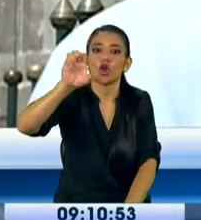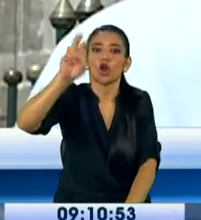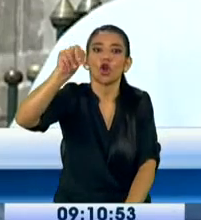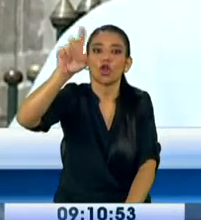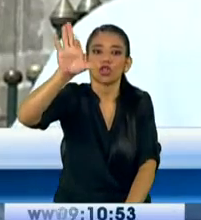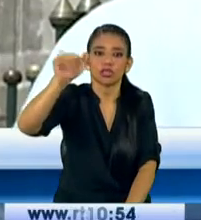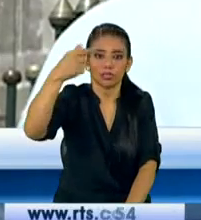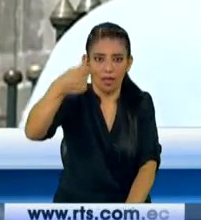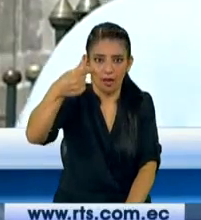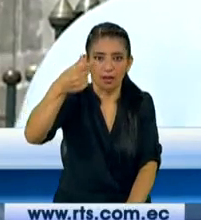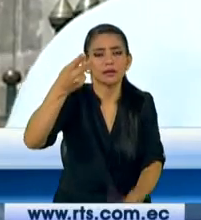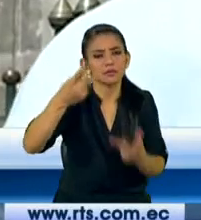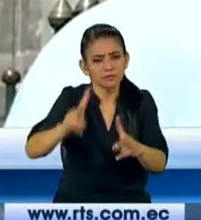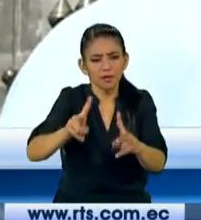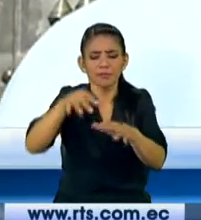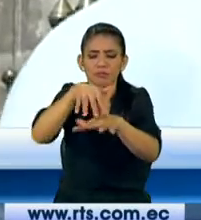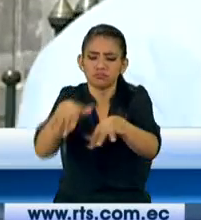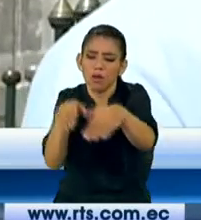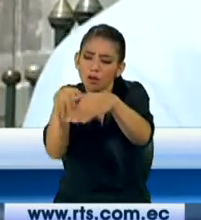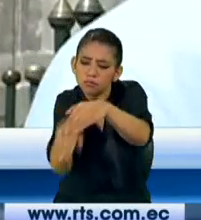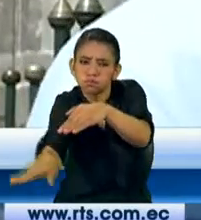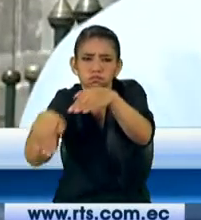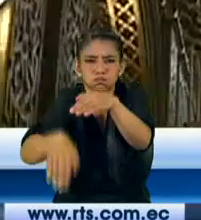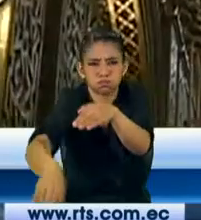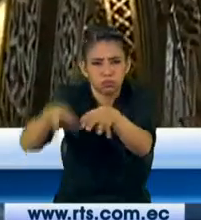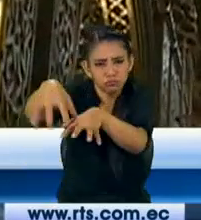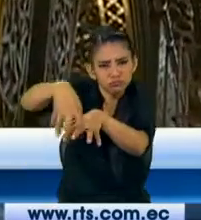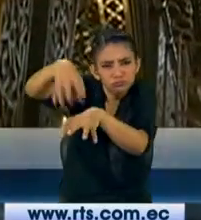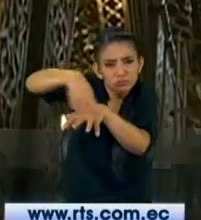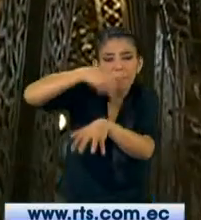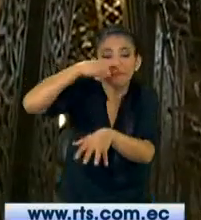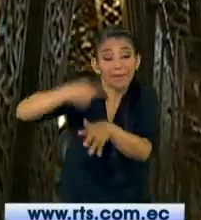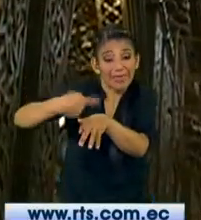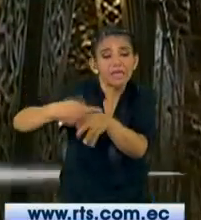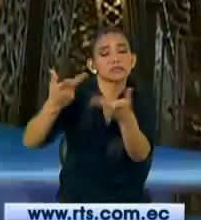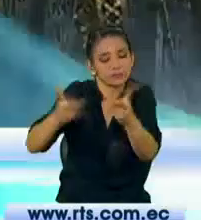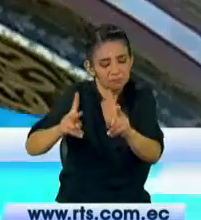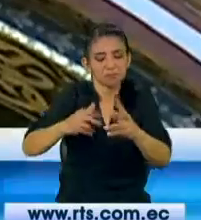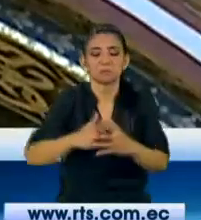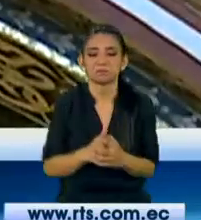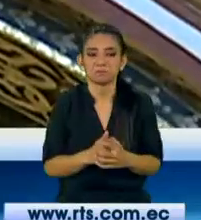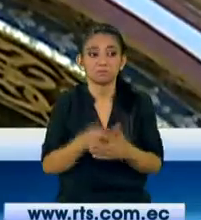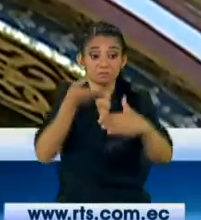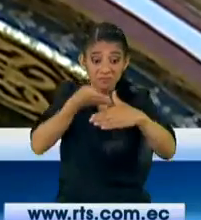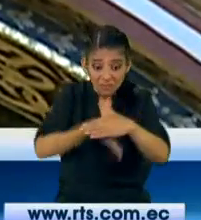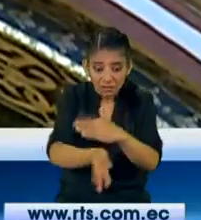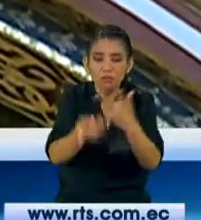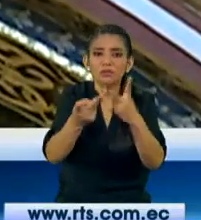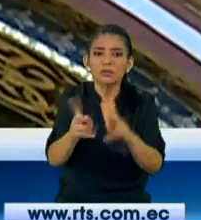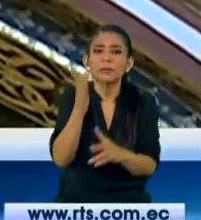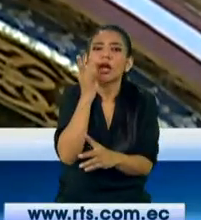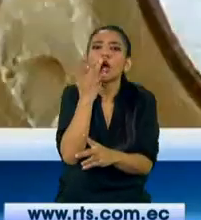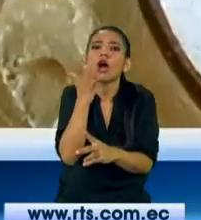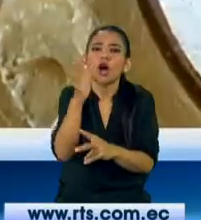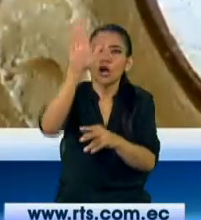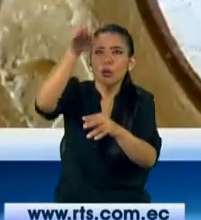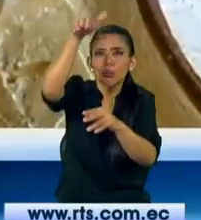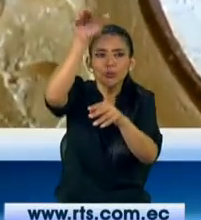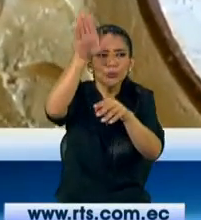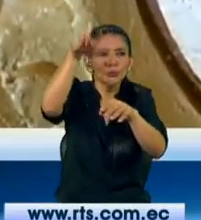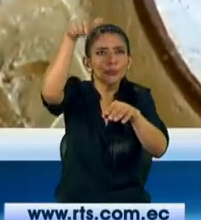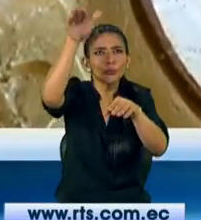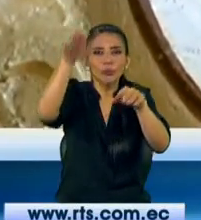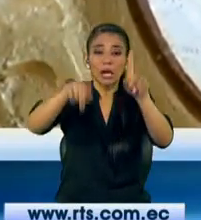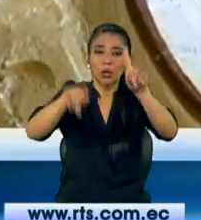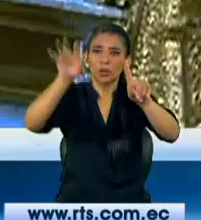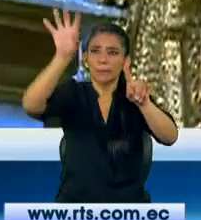algunas de las canteras de ese entonces cercanas. En su interior destaca la utilización de pan de oro, en donde sutilmente han